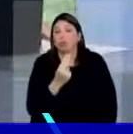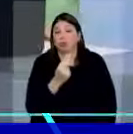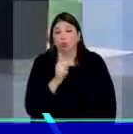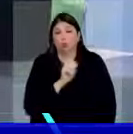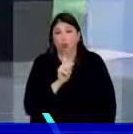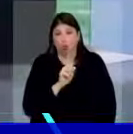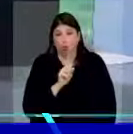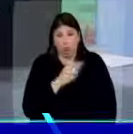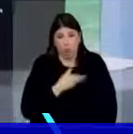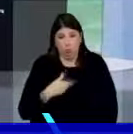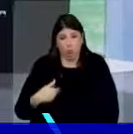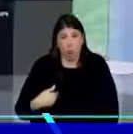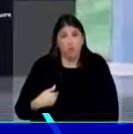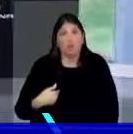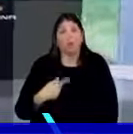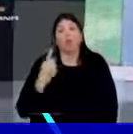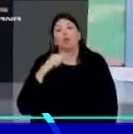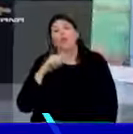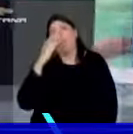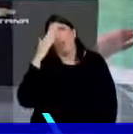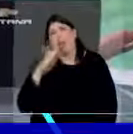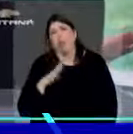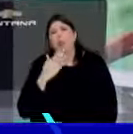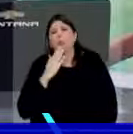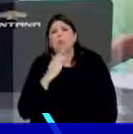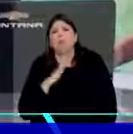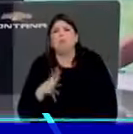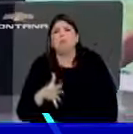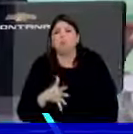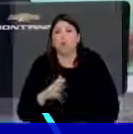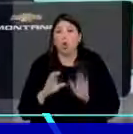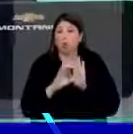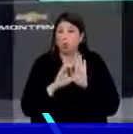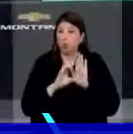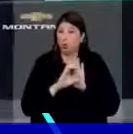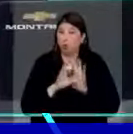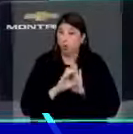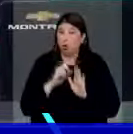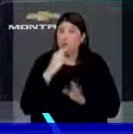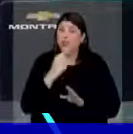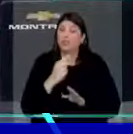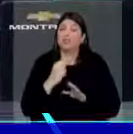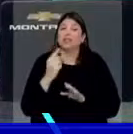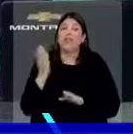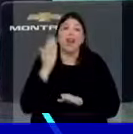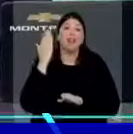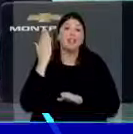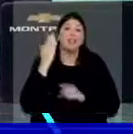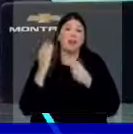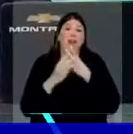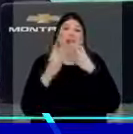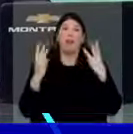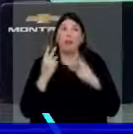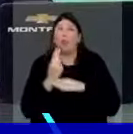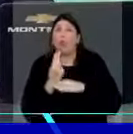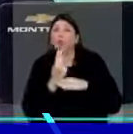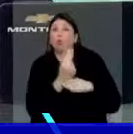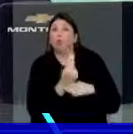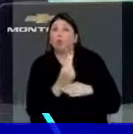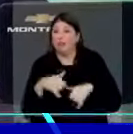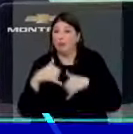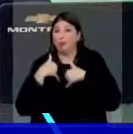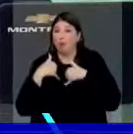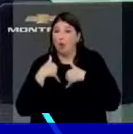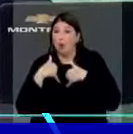al gobierno. ¿Qué pasa? Bueno, la Constitución indica que la Asamblea General debe autorizar el ingreso de tropas extranjeras al